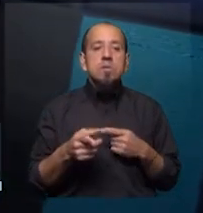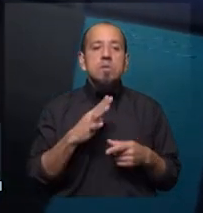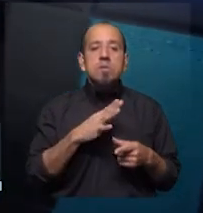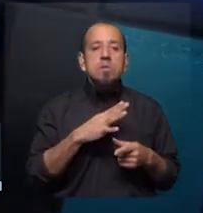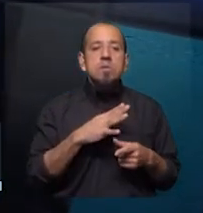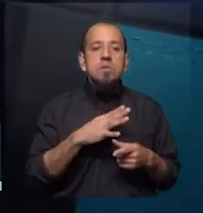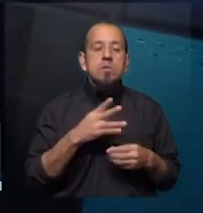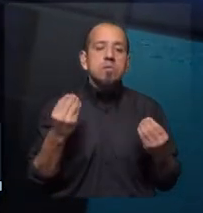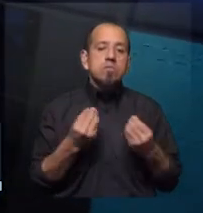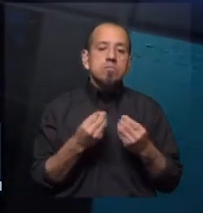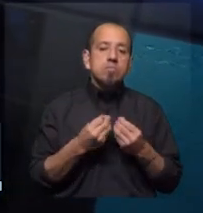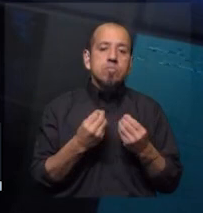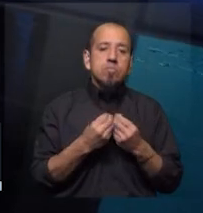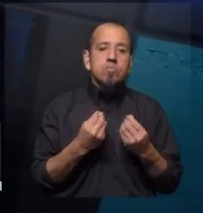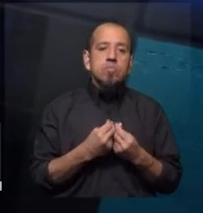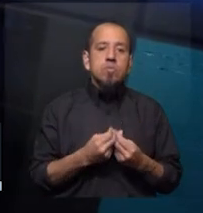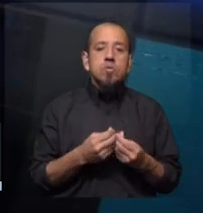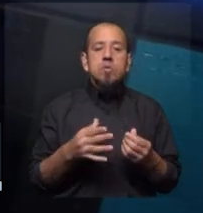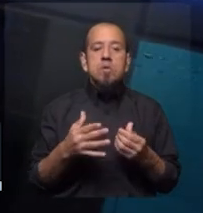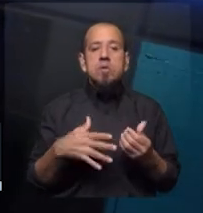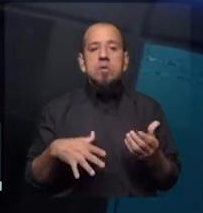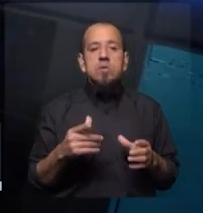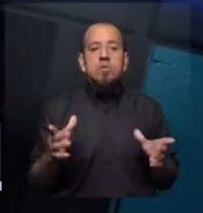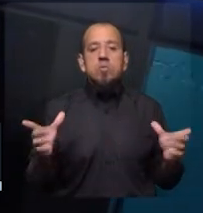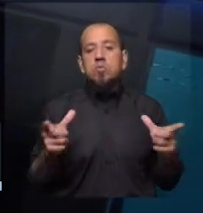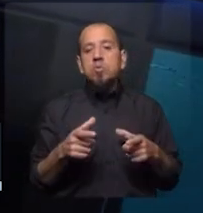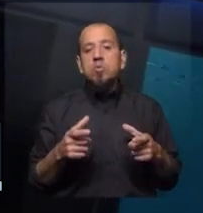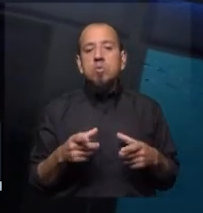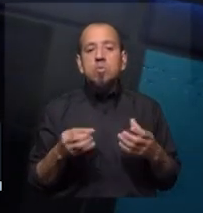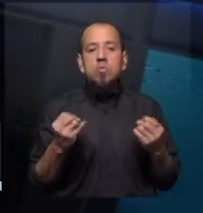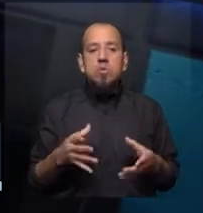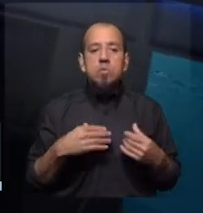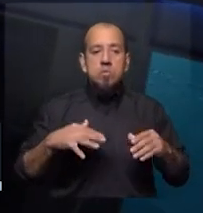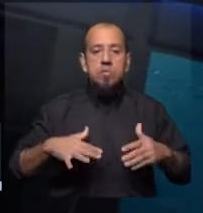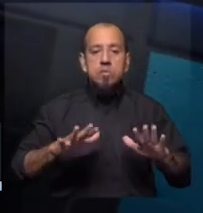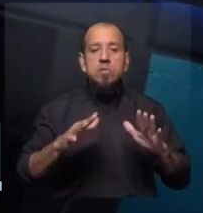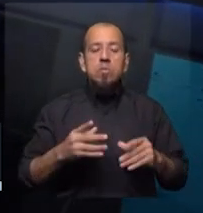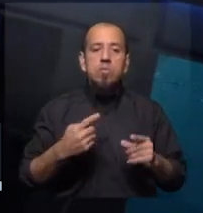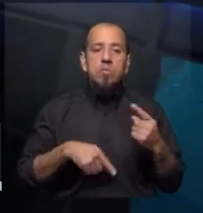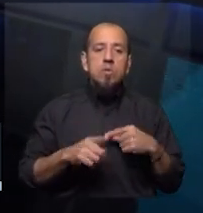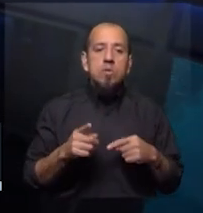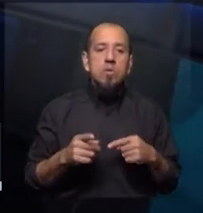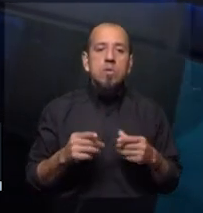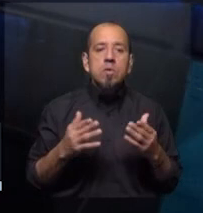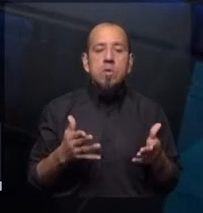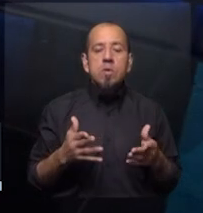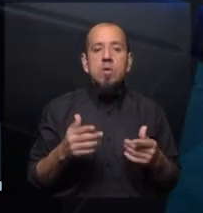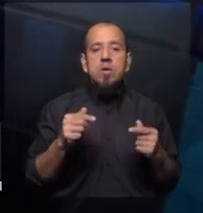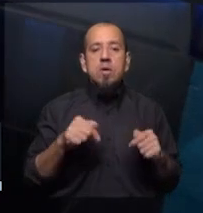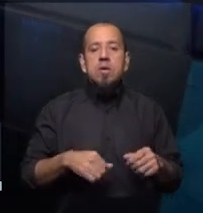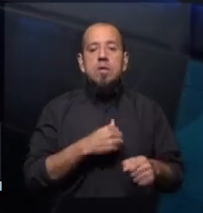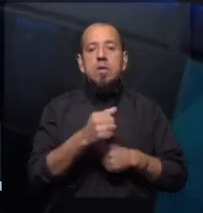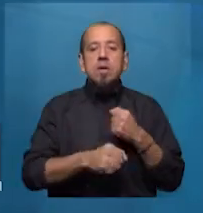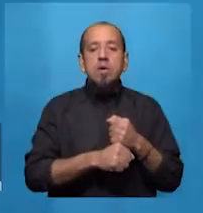han pasado muchas reuniones yo he ido algunas en los últimos semanas porque estamos preparando la interpelación pero nos consta que este año